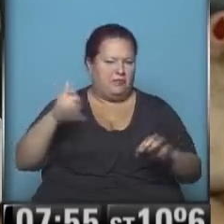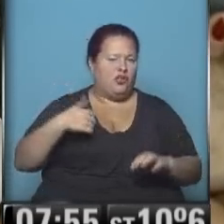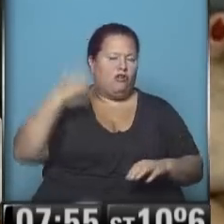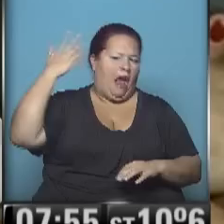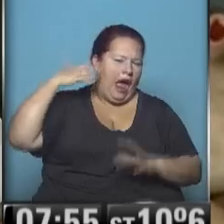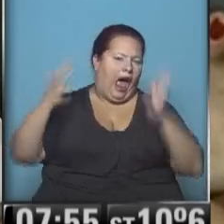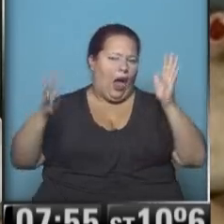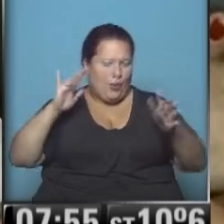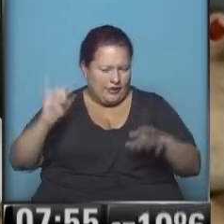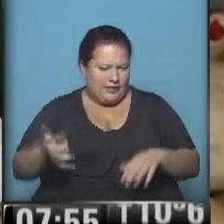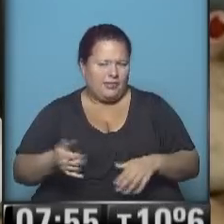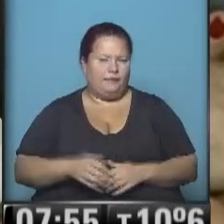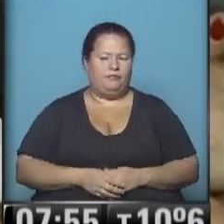nosotros.